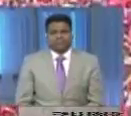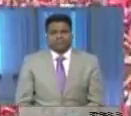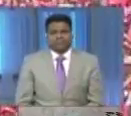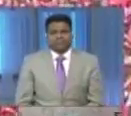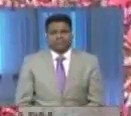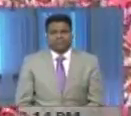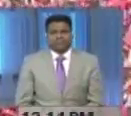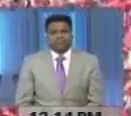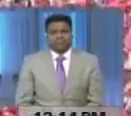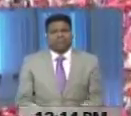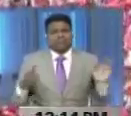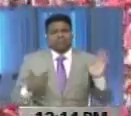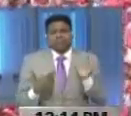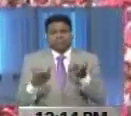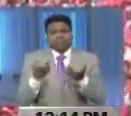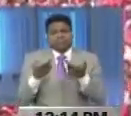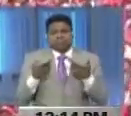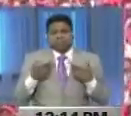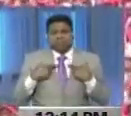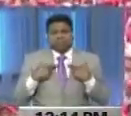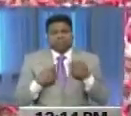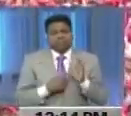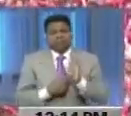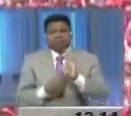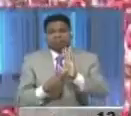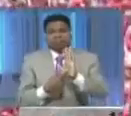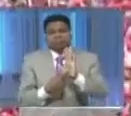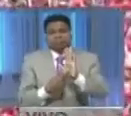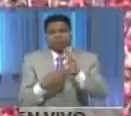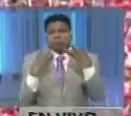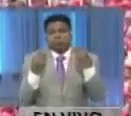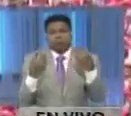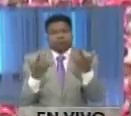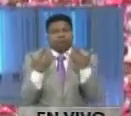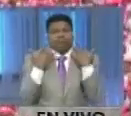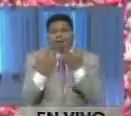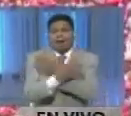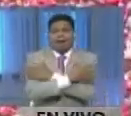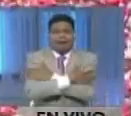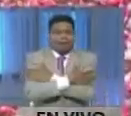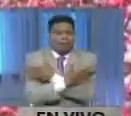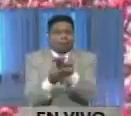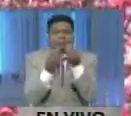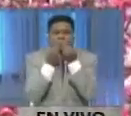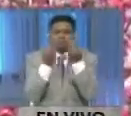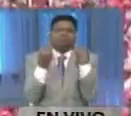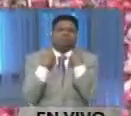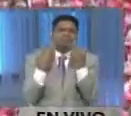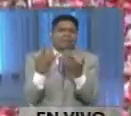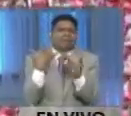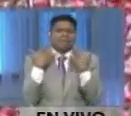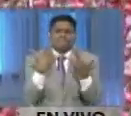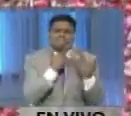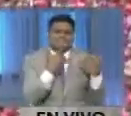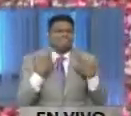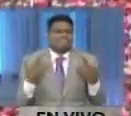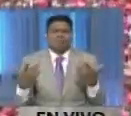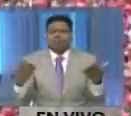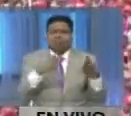Recibimos muestras de cariño a lo largo de esa hermosa caminata. Y nuestro querido hermano gobernador,